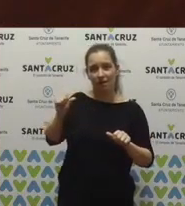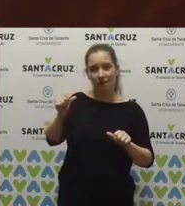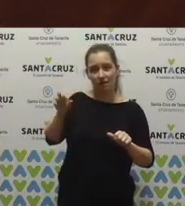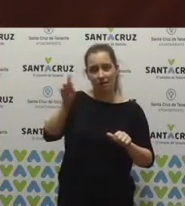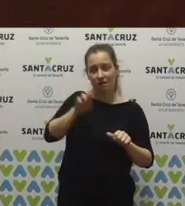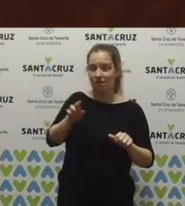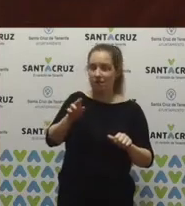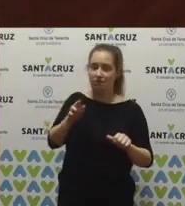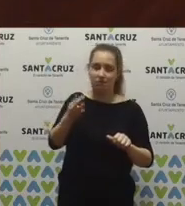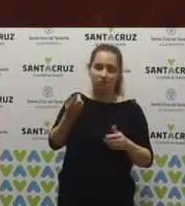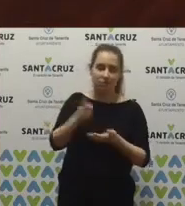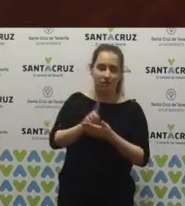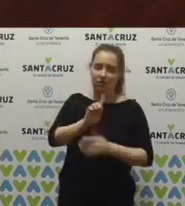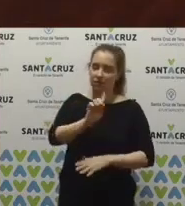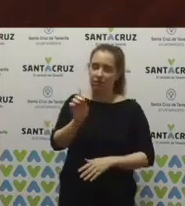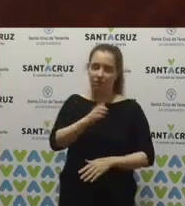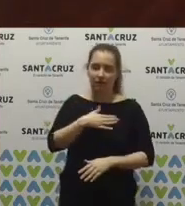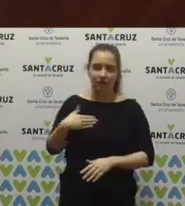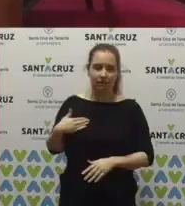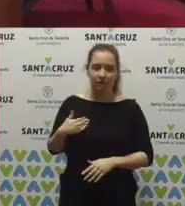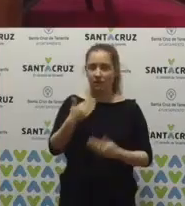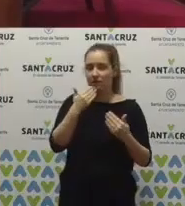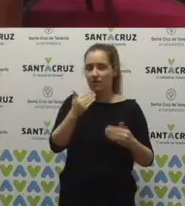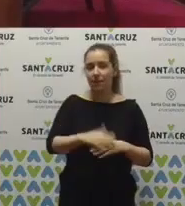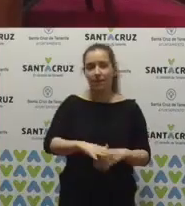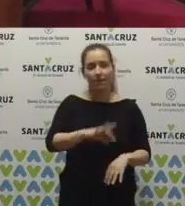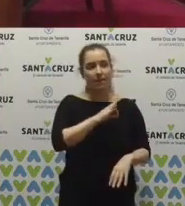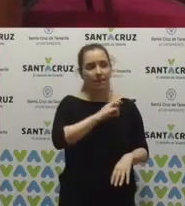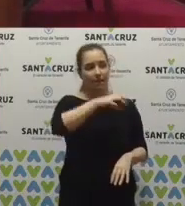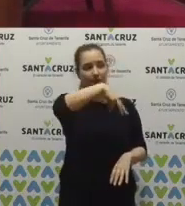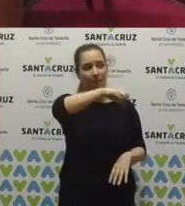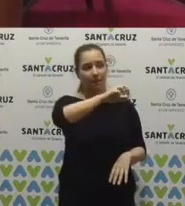en acción se llama tilde